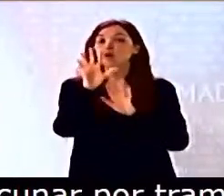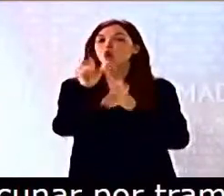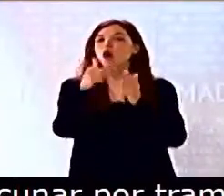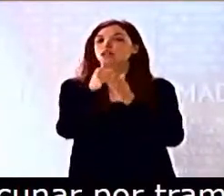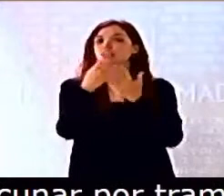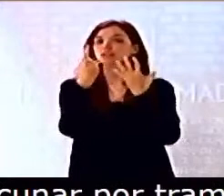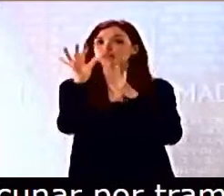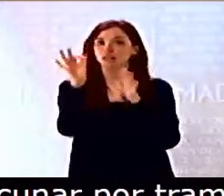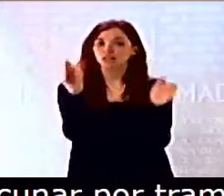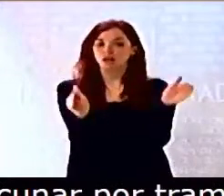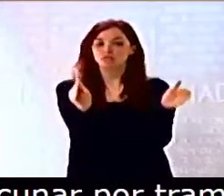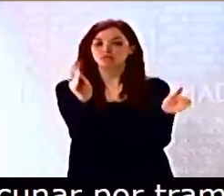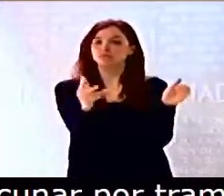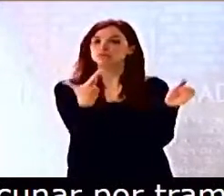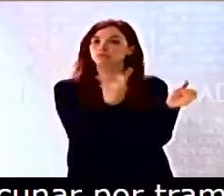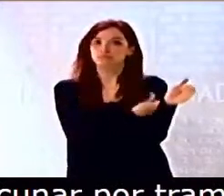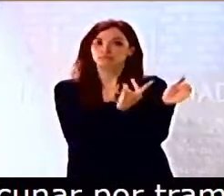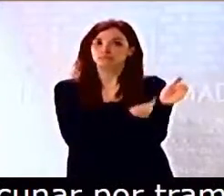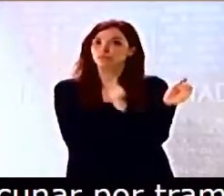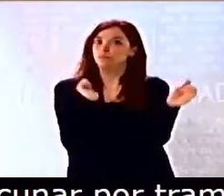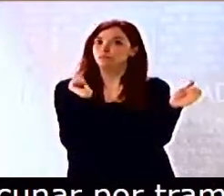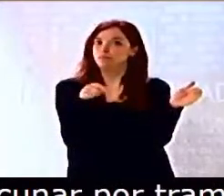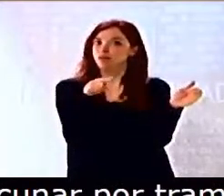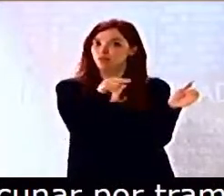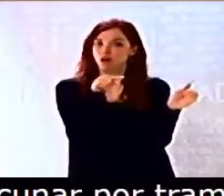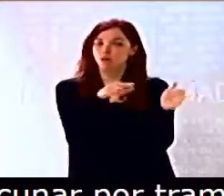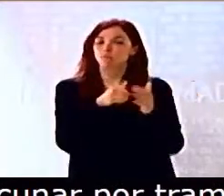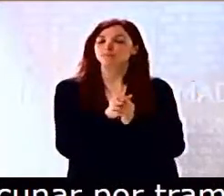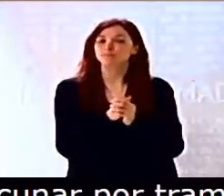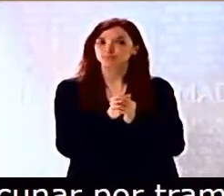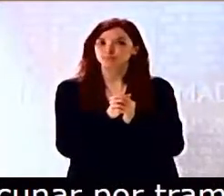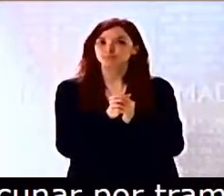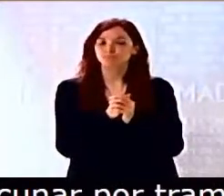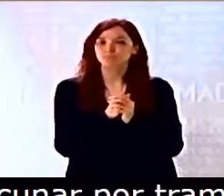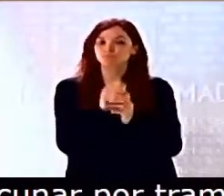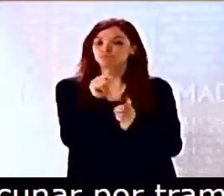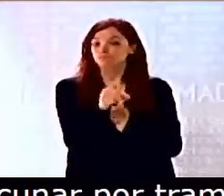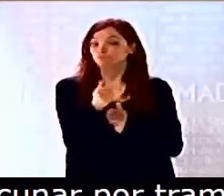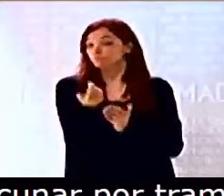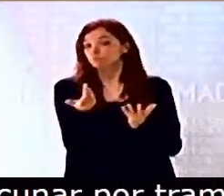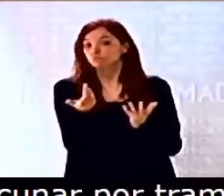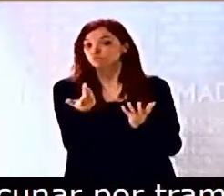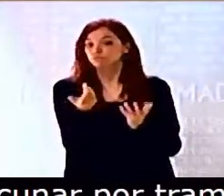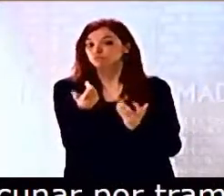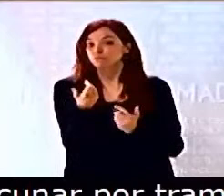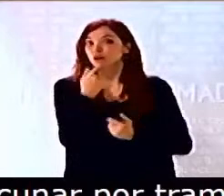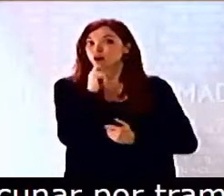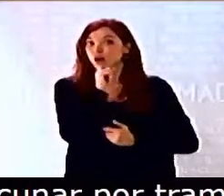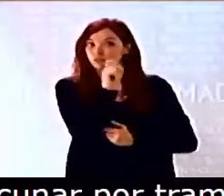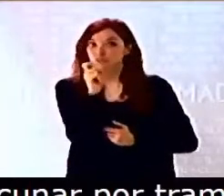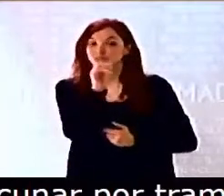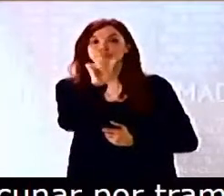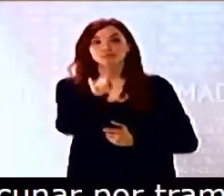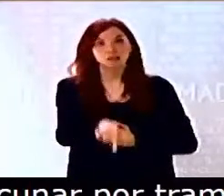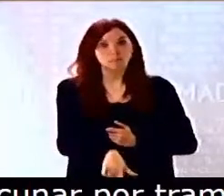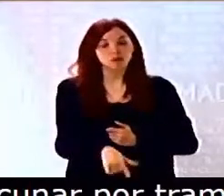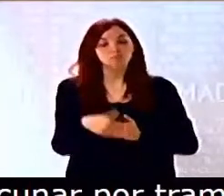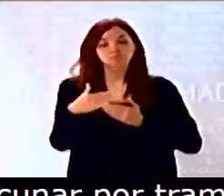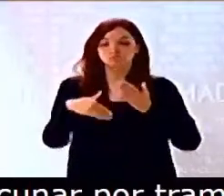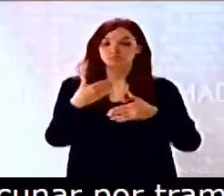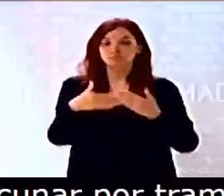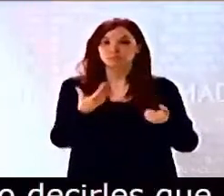y en este sentido decirles que también llevamos buen